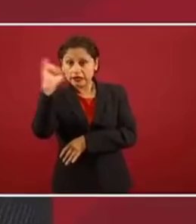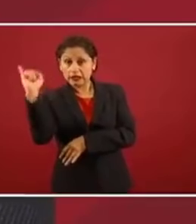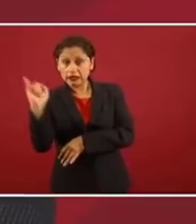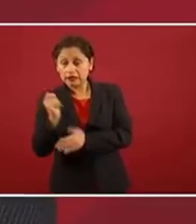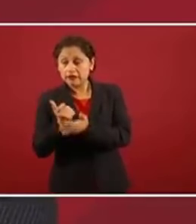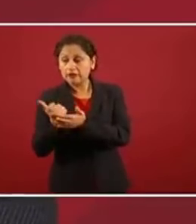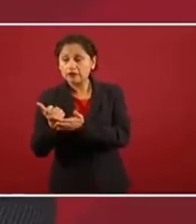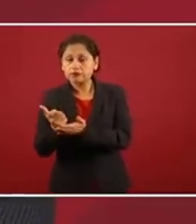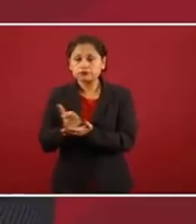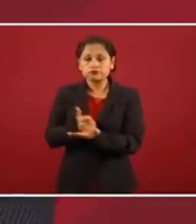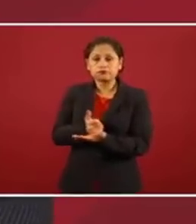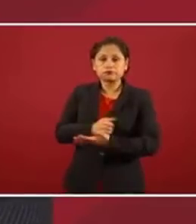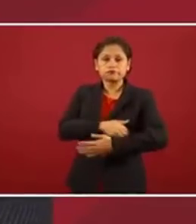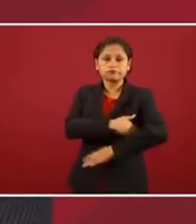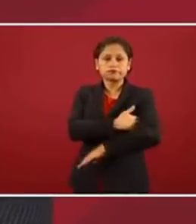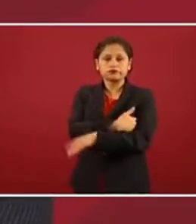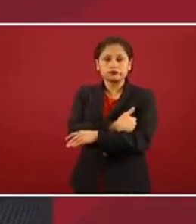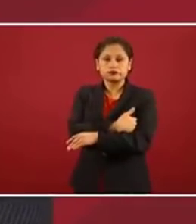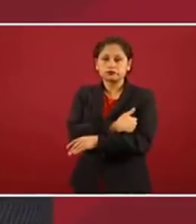es pecado social.